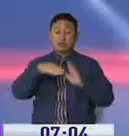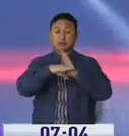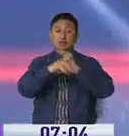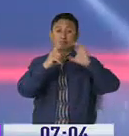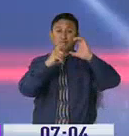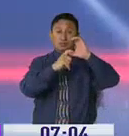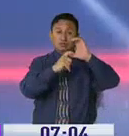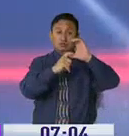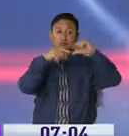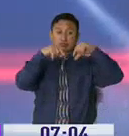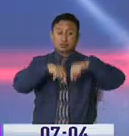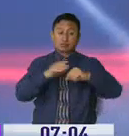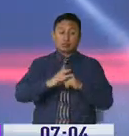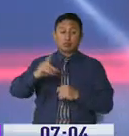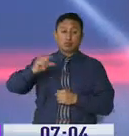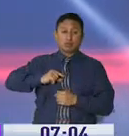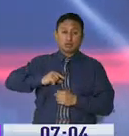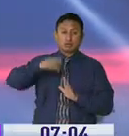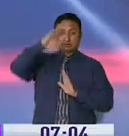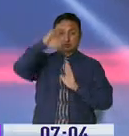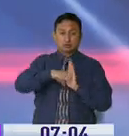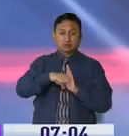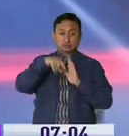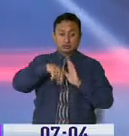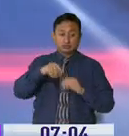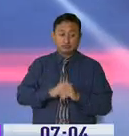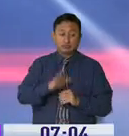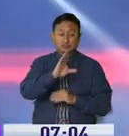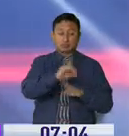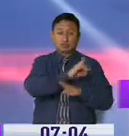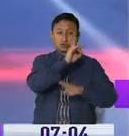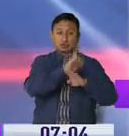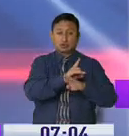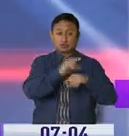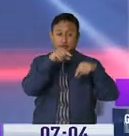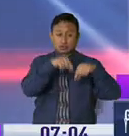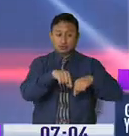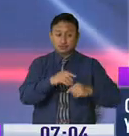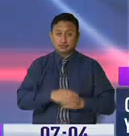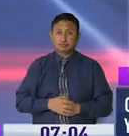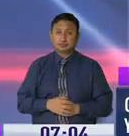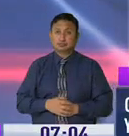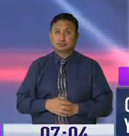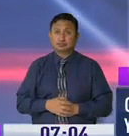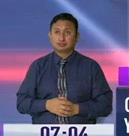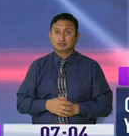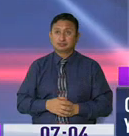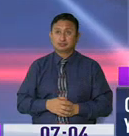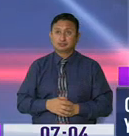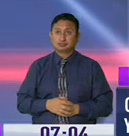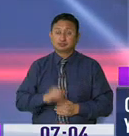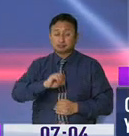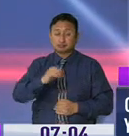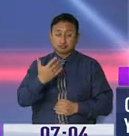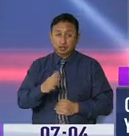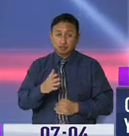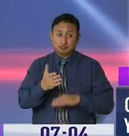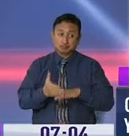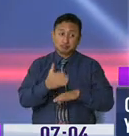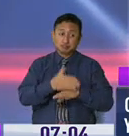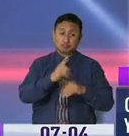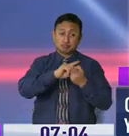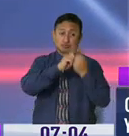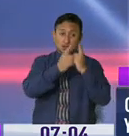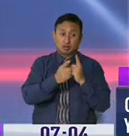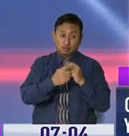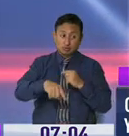cifra que establezca el directorio de la entidad al momento de su designación, misma que podrá ser modificada si se considera